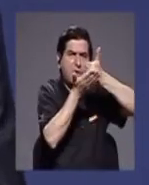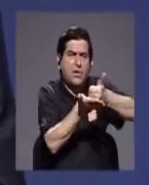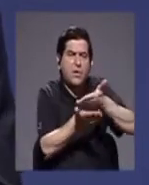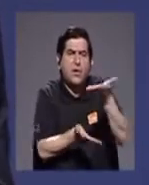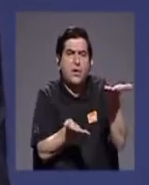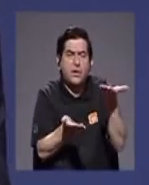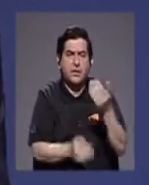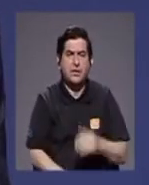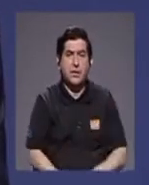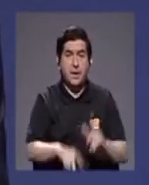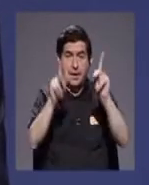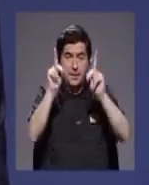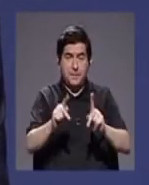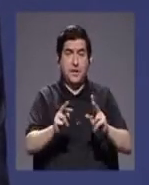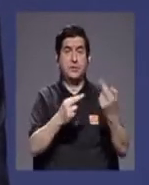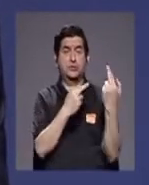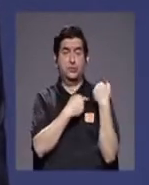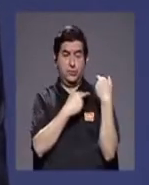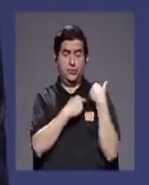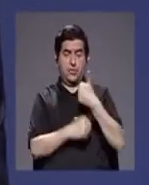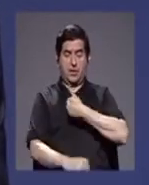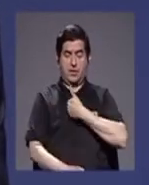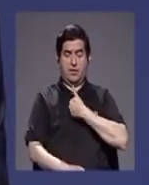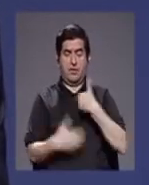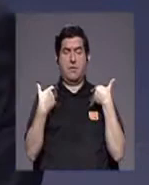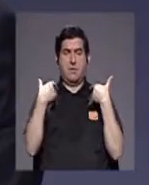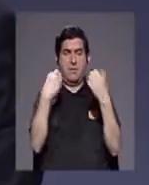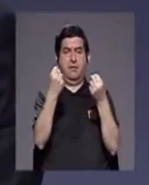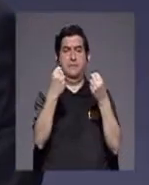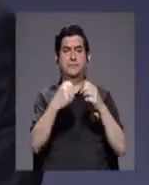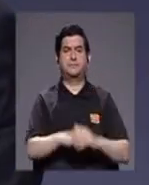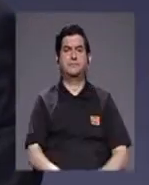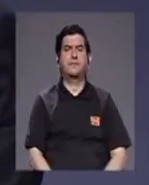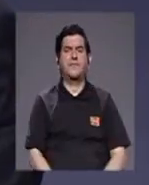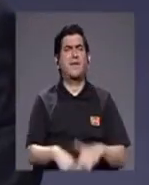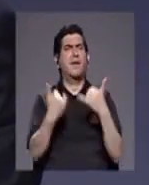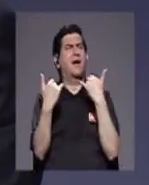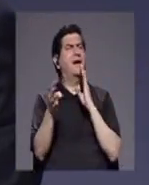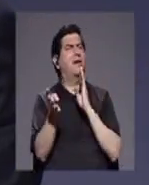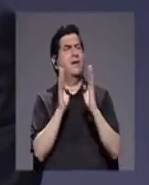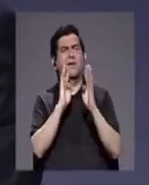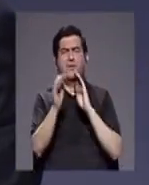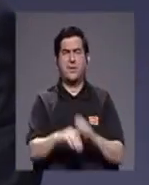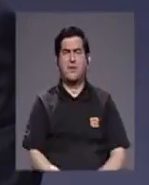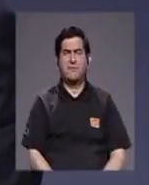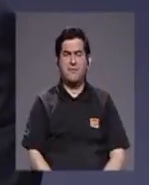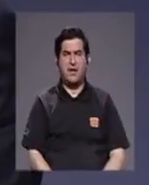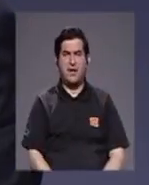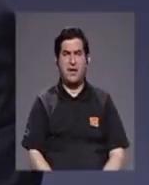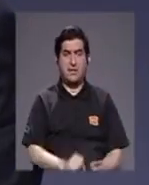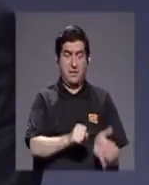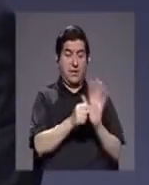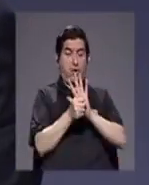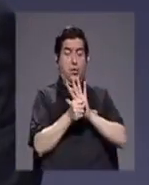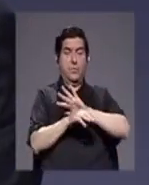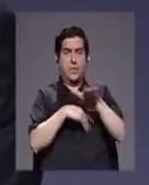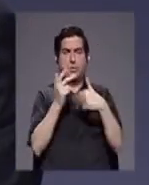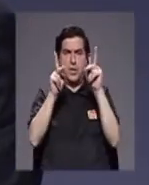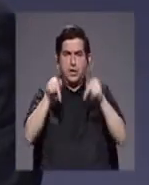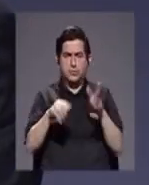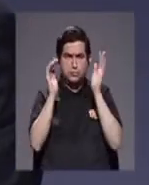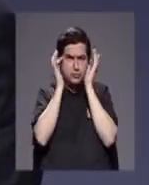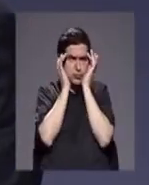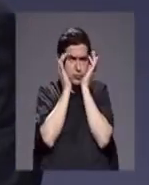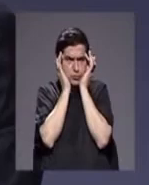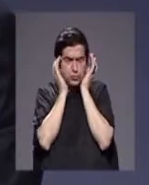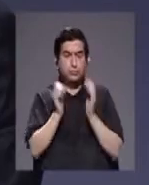que las personas tomemos responsabilidad por nuestra salud. O sea, hablamos ahora del COVID y estamos todos pues bastante preocupados